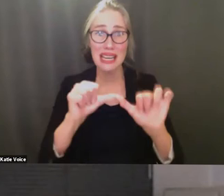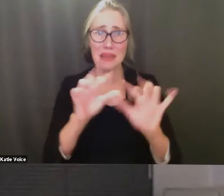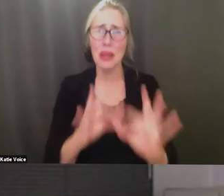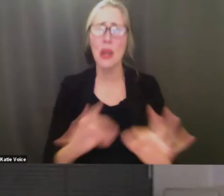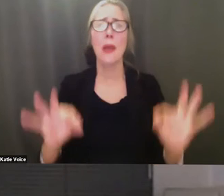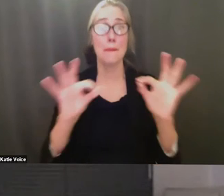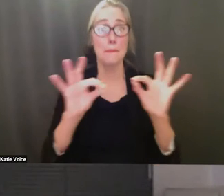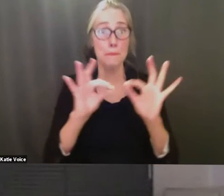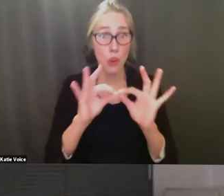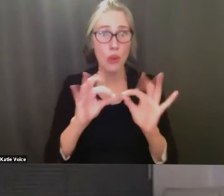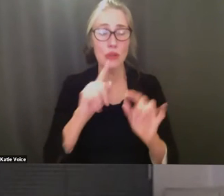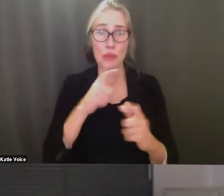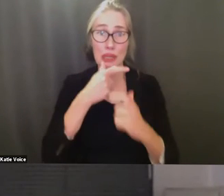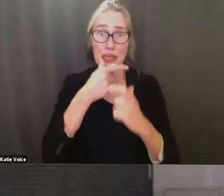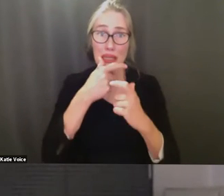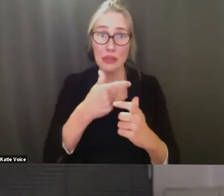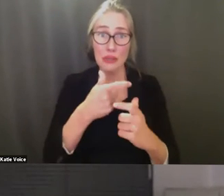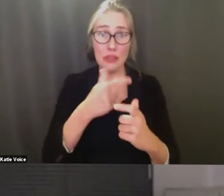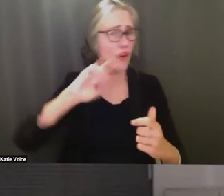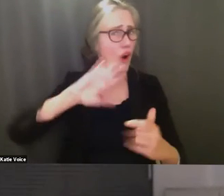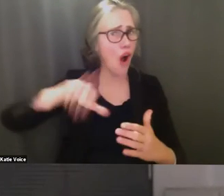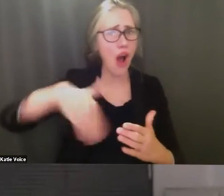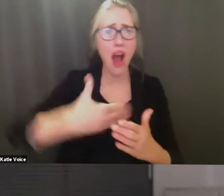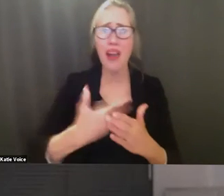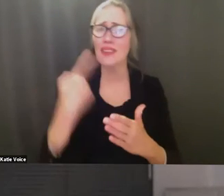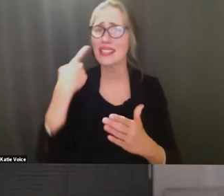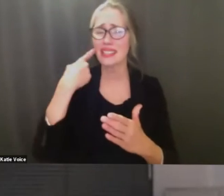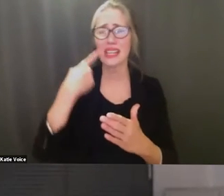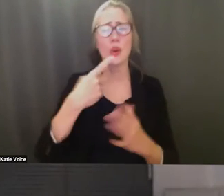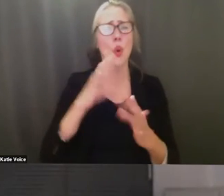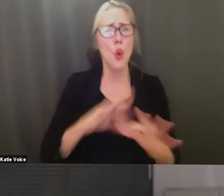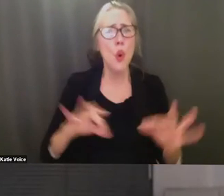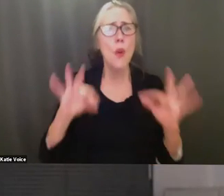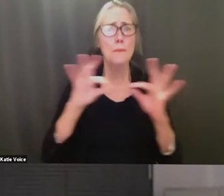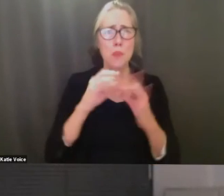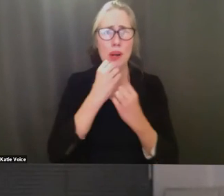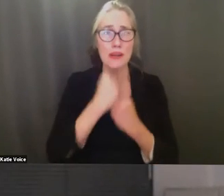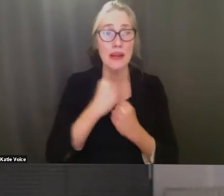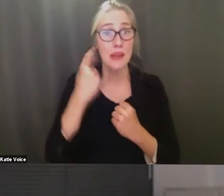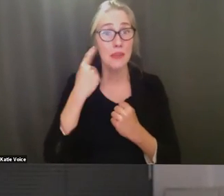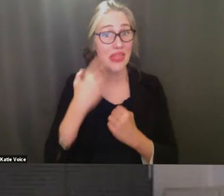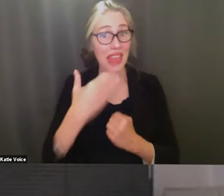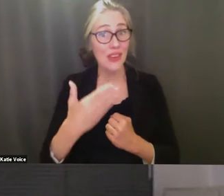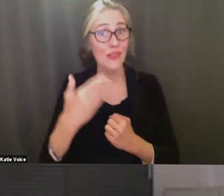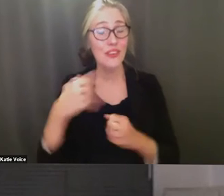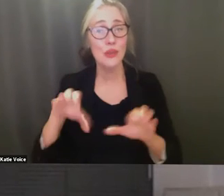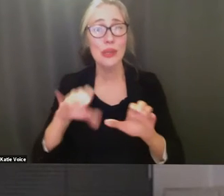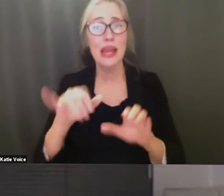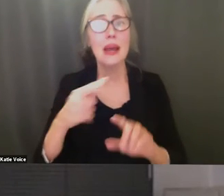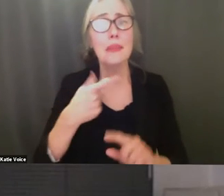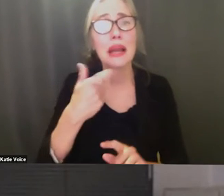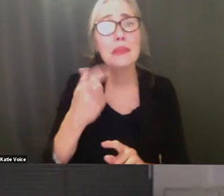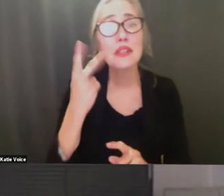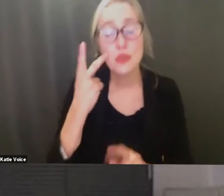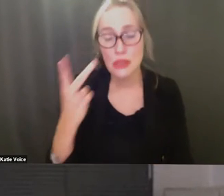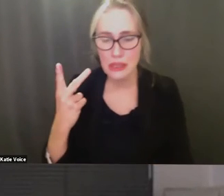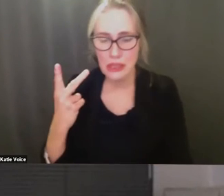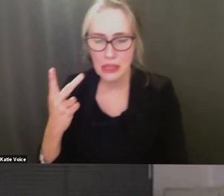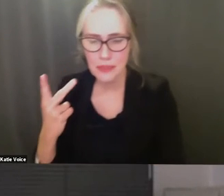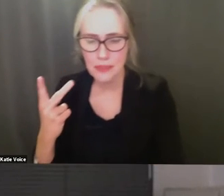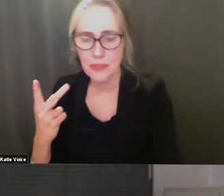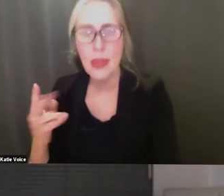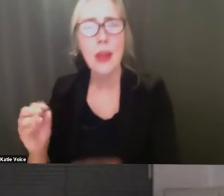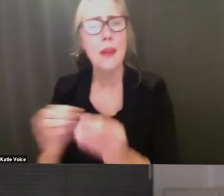y de interés para todos nosotros, así que gracias. También estoy muy interesada en ver cómo vamos a